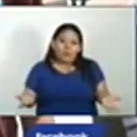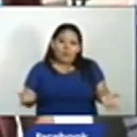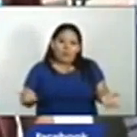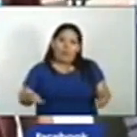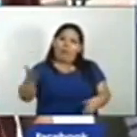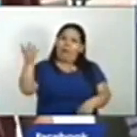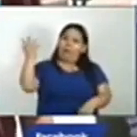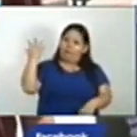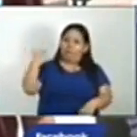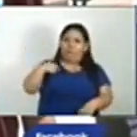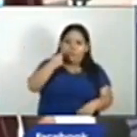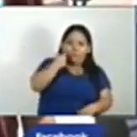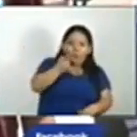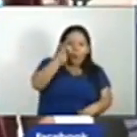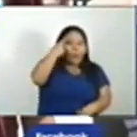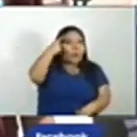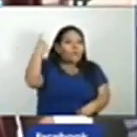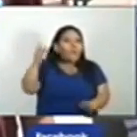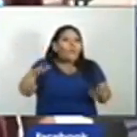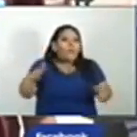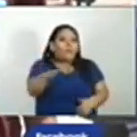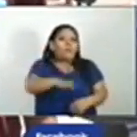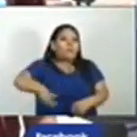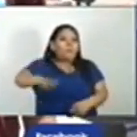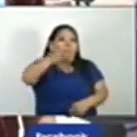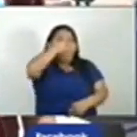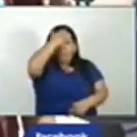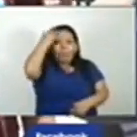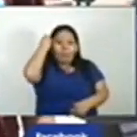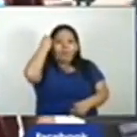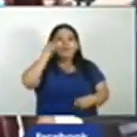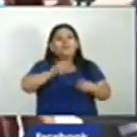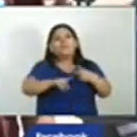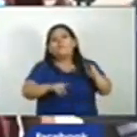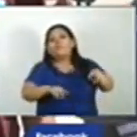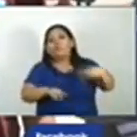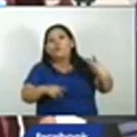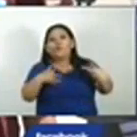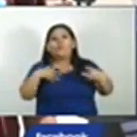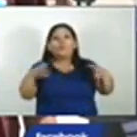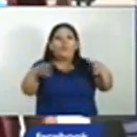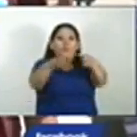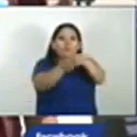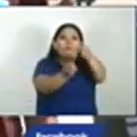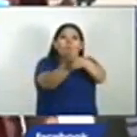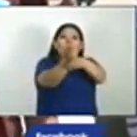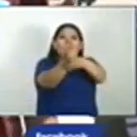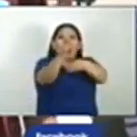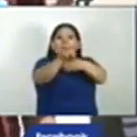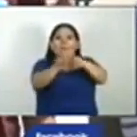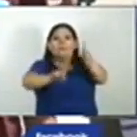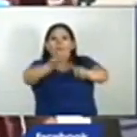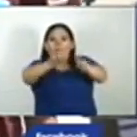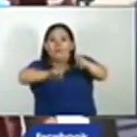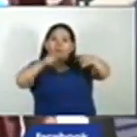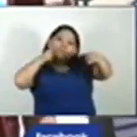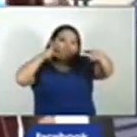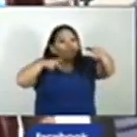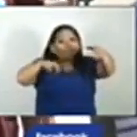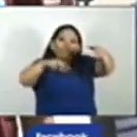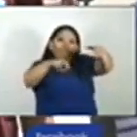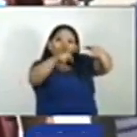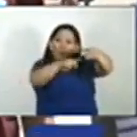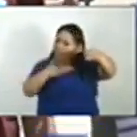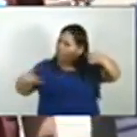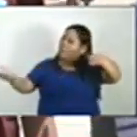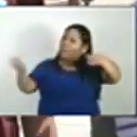mucho tiempo había venido, ya no recordaba cómo era el lugar, ¿verdad? Y otra porque tengo ganas de subir el volcán Santa Ana. Más que todo por eso es que me traje